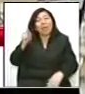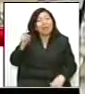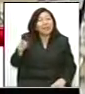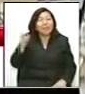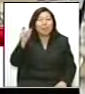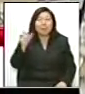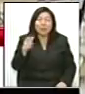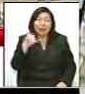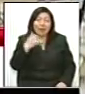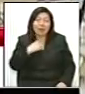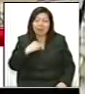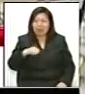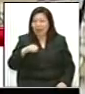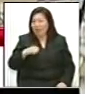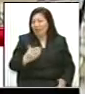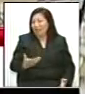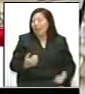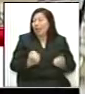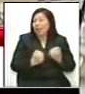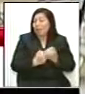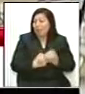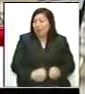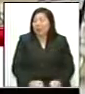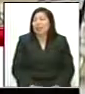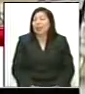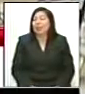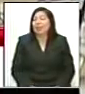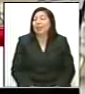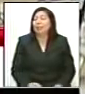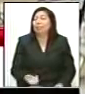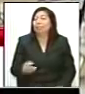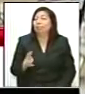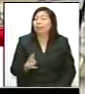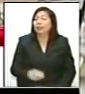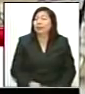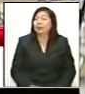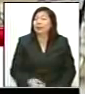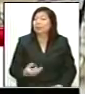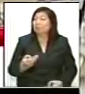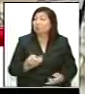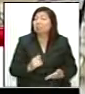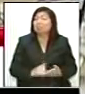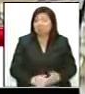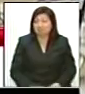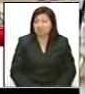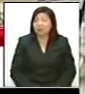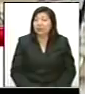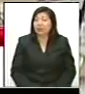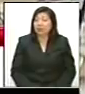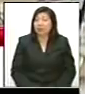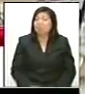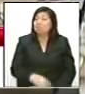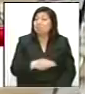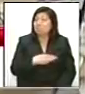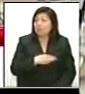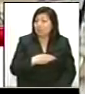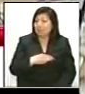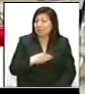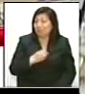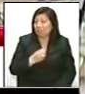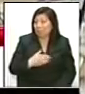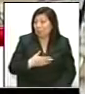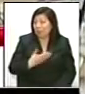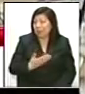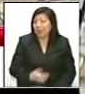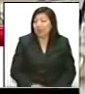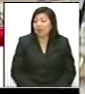presidente, que es fundamental apoyar a la policía en este incremento de la asignación de presupuesto. Inclusive el señor ministro, si así lo desea, podría